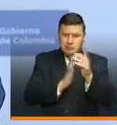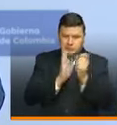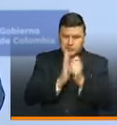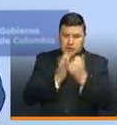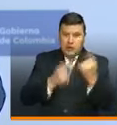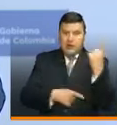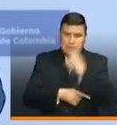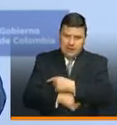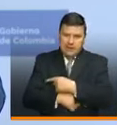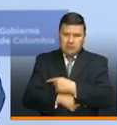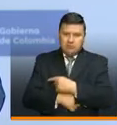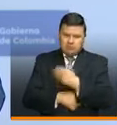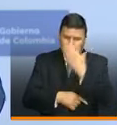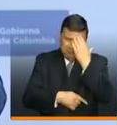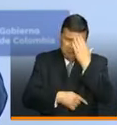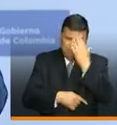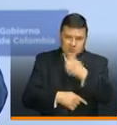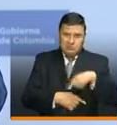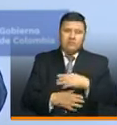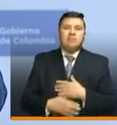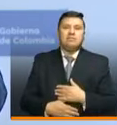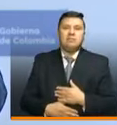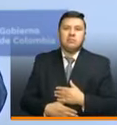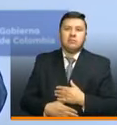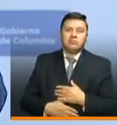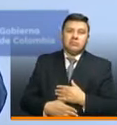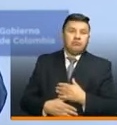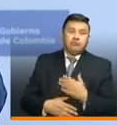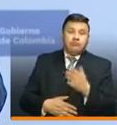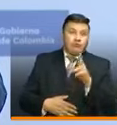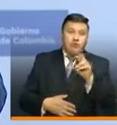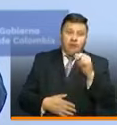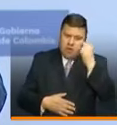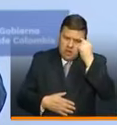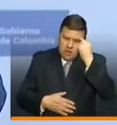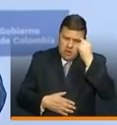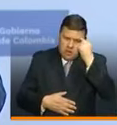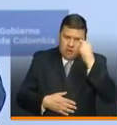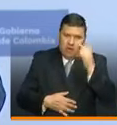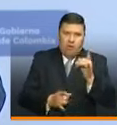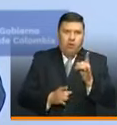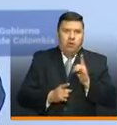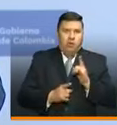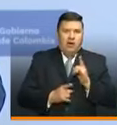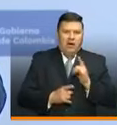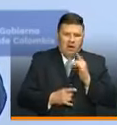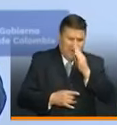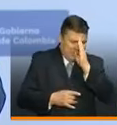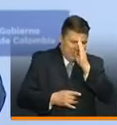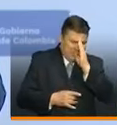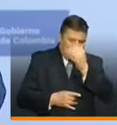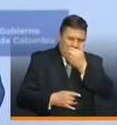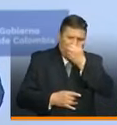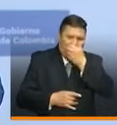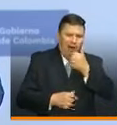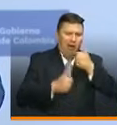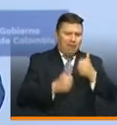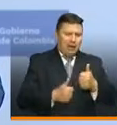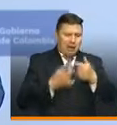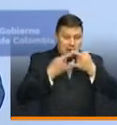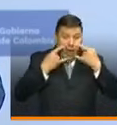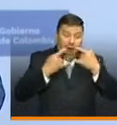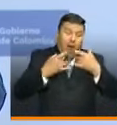el día de hoy y en los días que van a seguir. No tengamos una falsa sensación de seguridad, es decir, tapabocas tiene una función